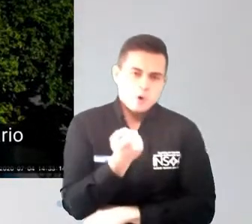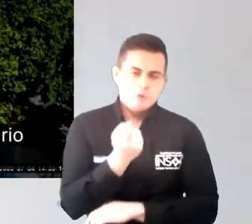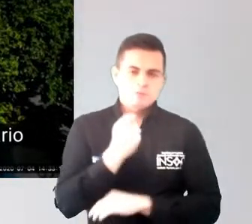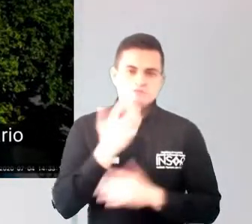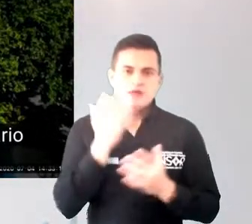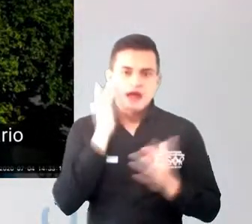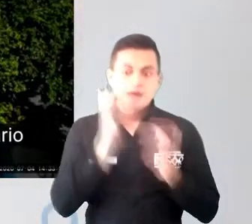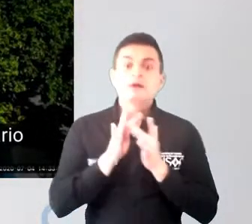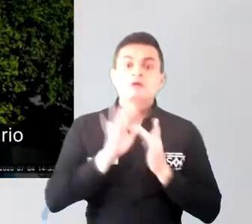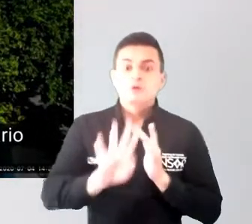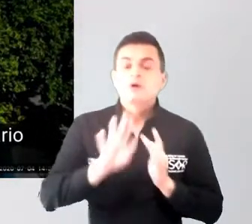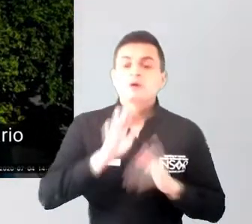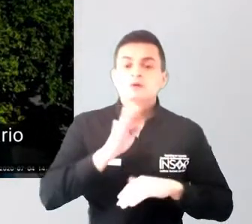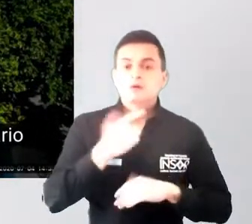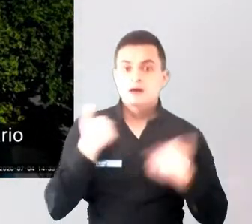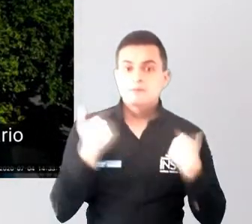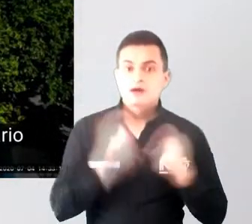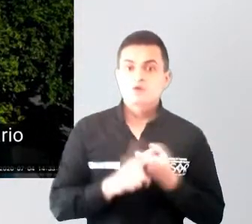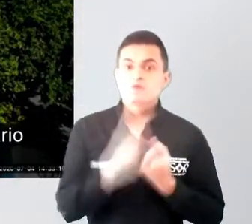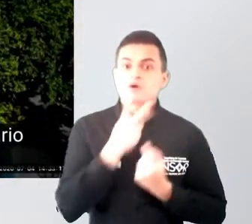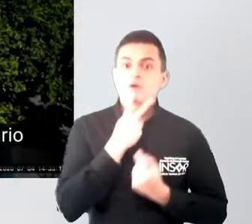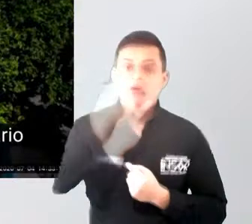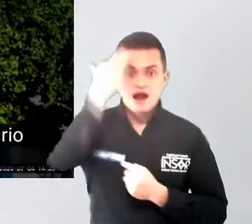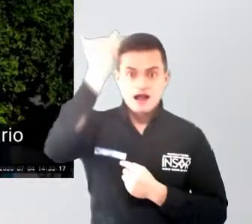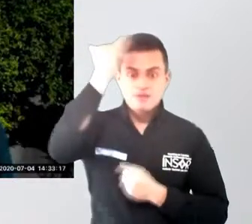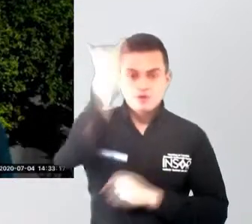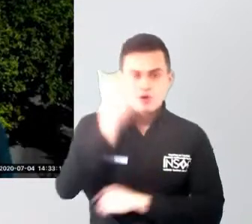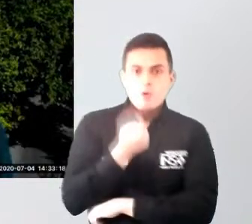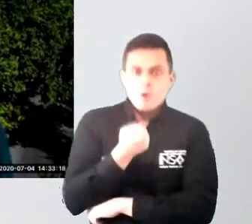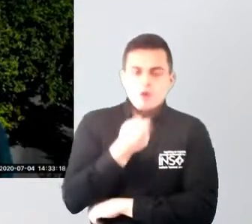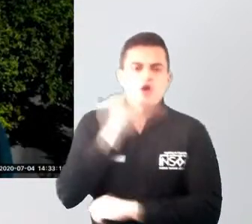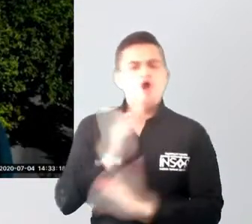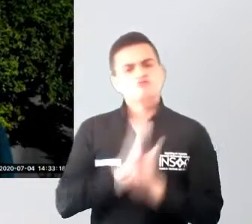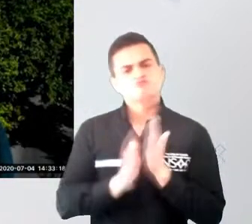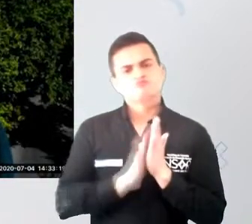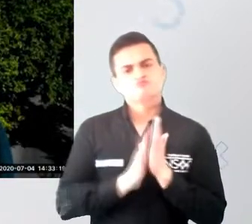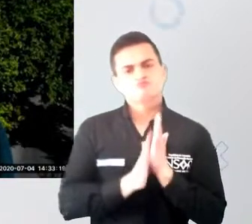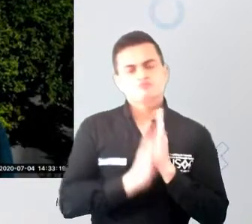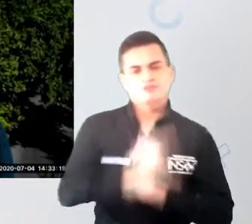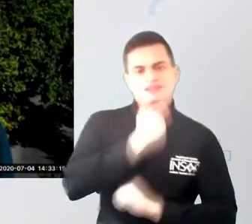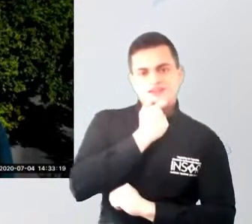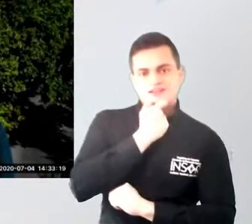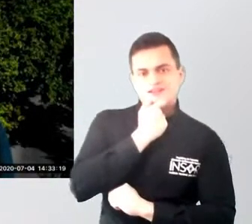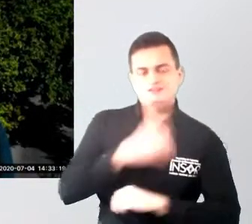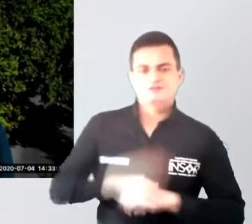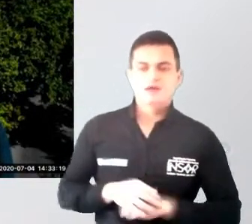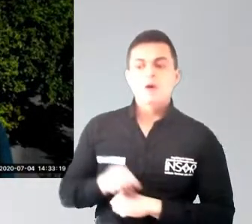académico, entonces voy a compartir en español y espero que